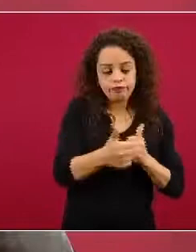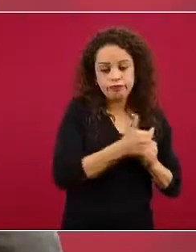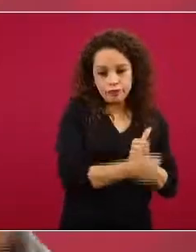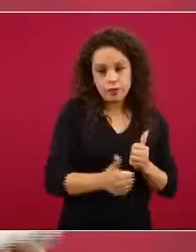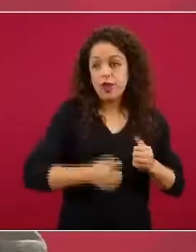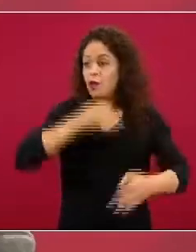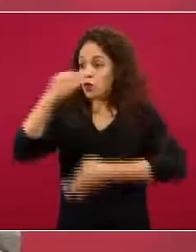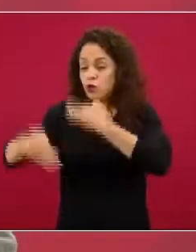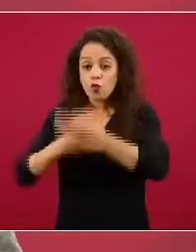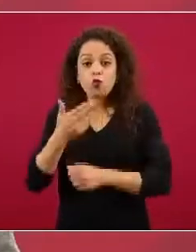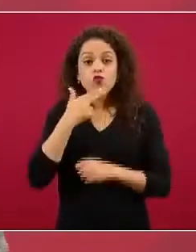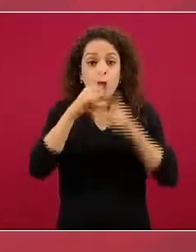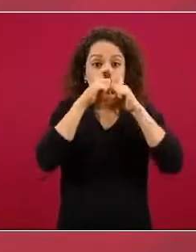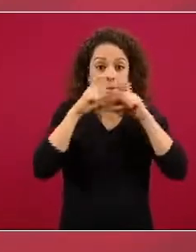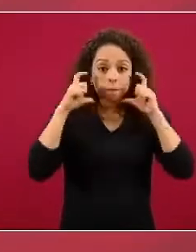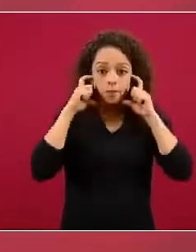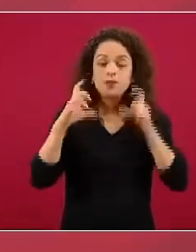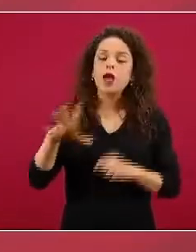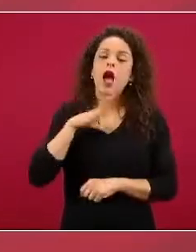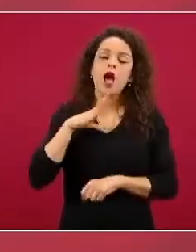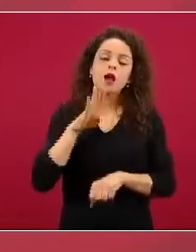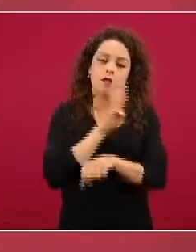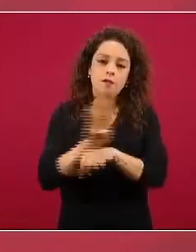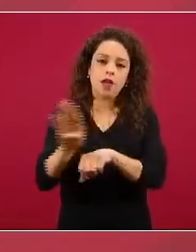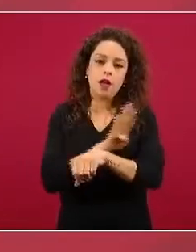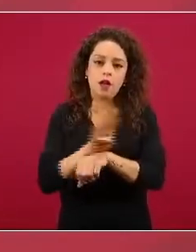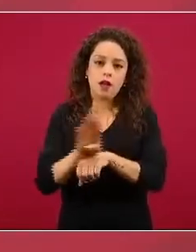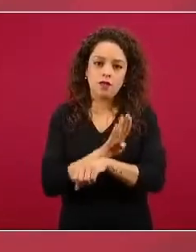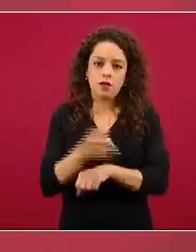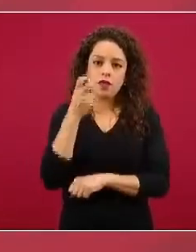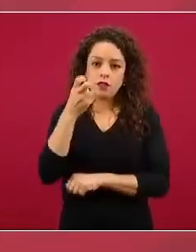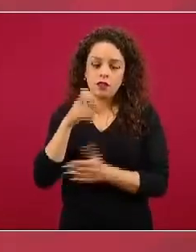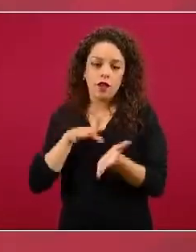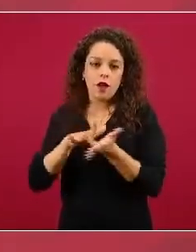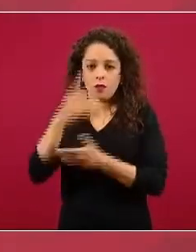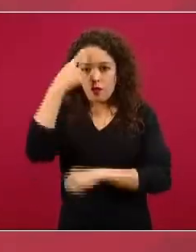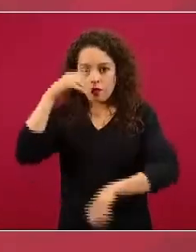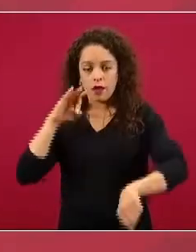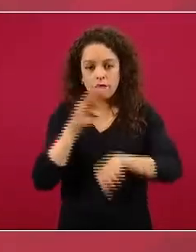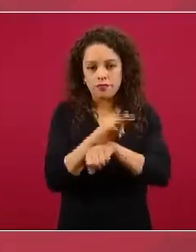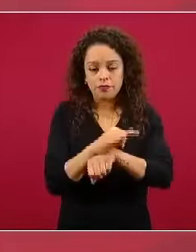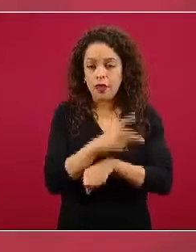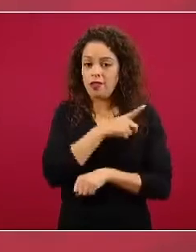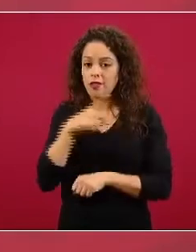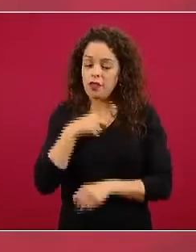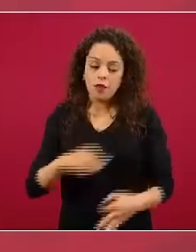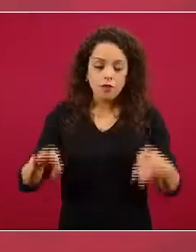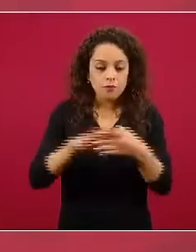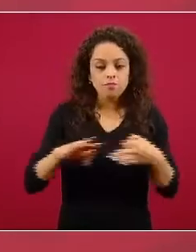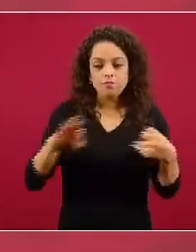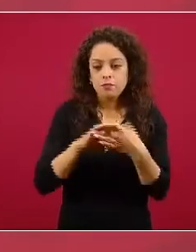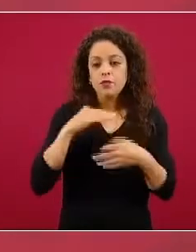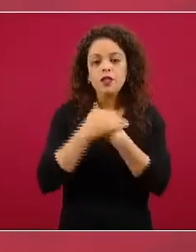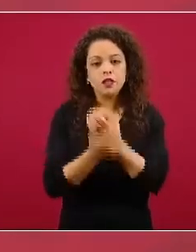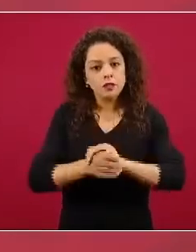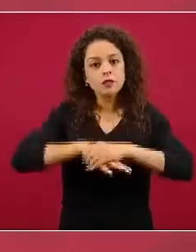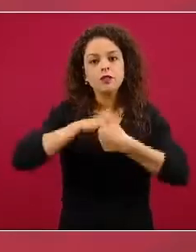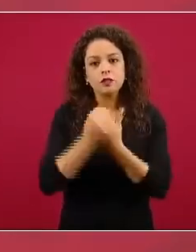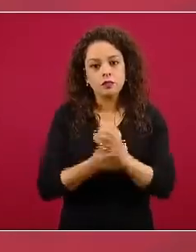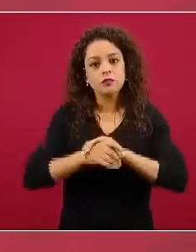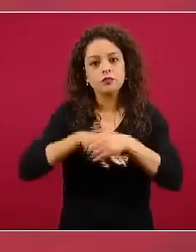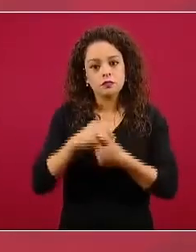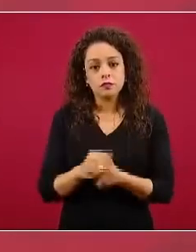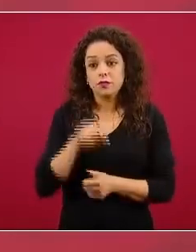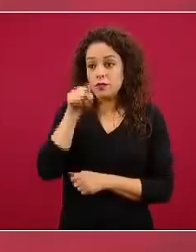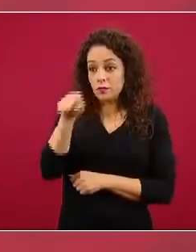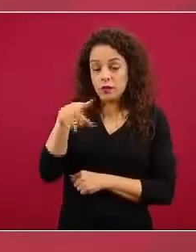utiliza, todo el mundo se beneficia de esta medida auxiliar de protección. Lávese las manos continuamente y si usted tiene